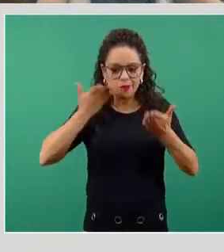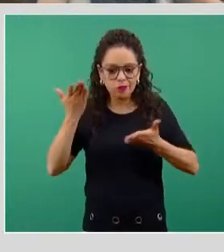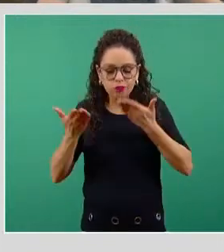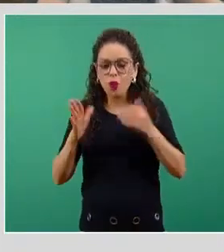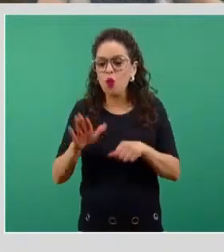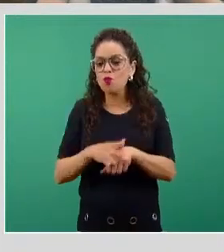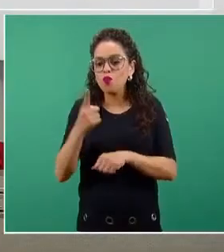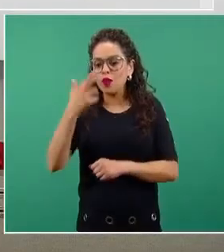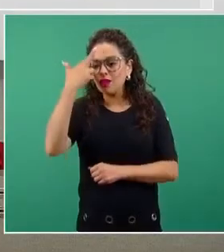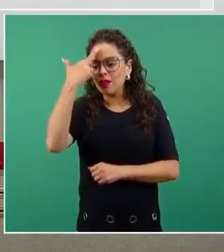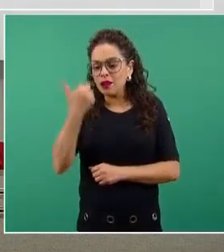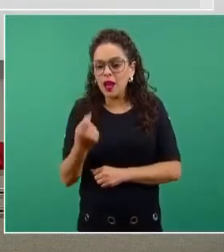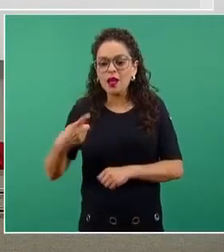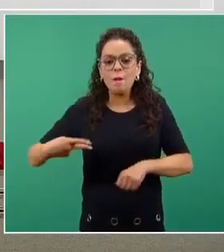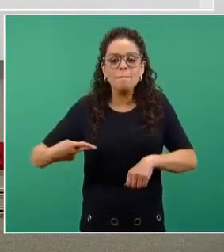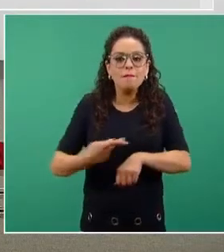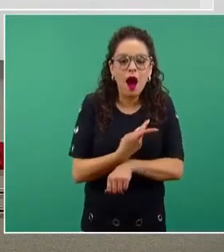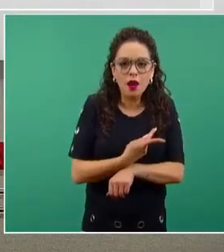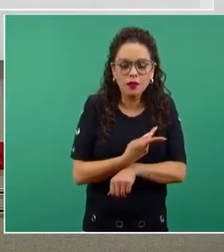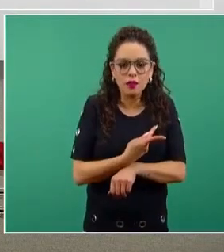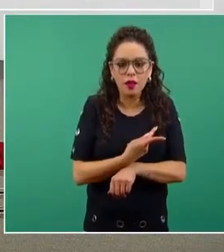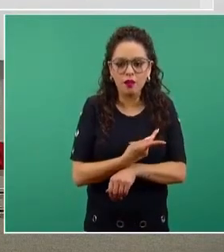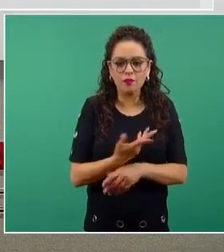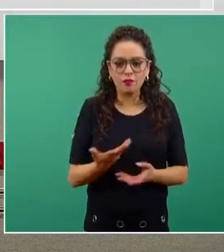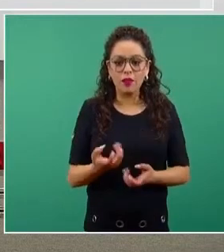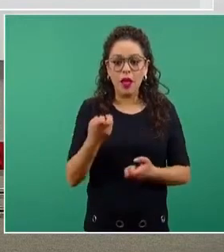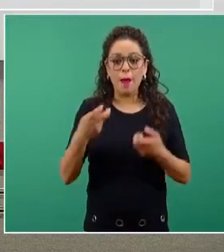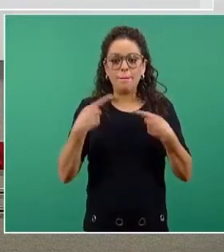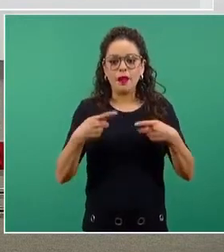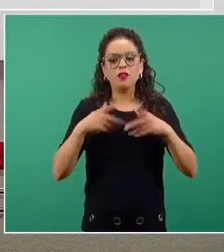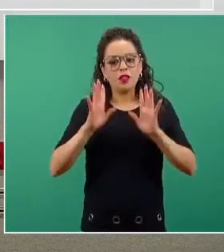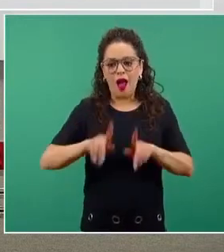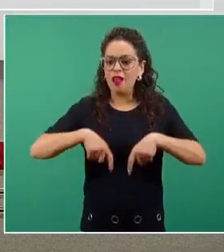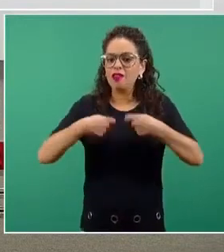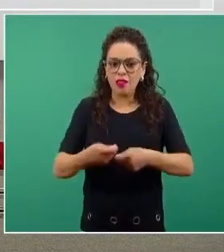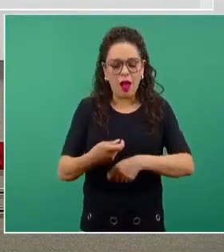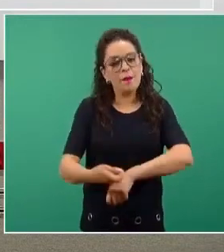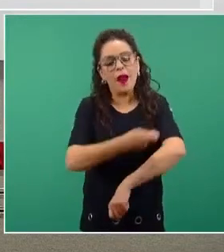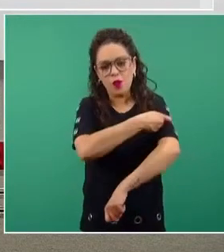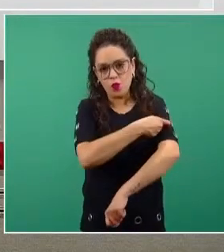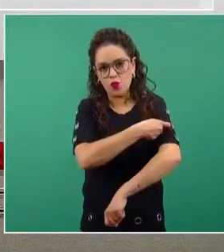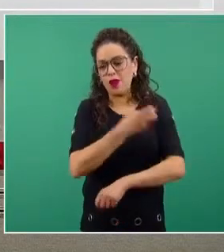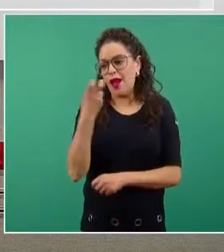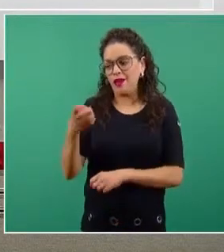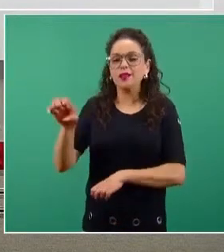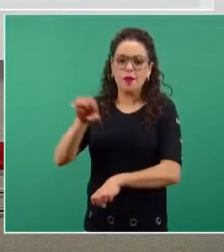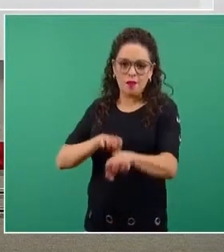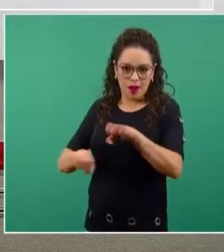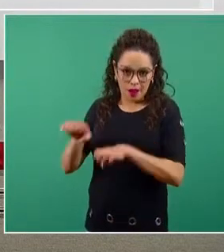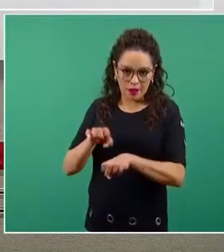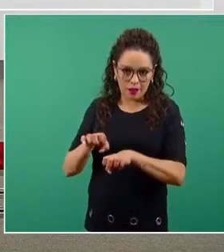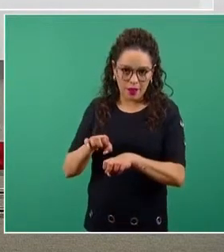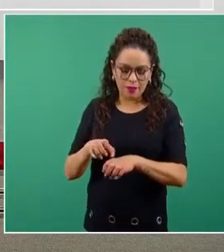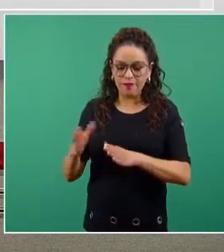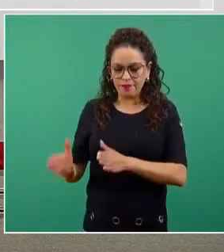los que se han presentado en personas que han recibido la vacuna Pfizer-BioNTech. Cuando vemos, por ejemplo, los ESAVIS graves